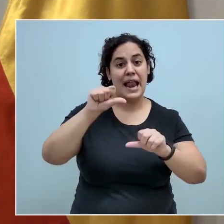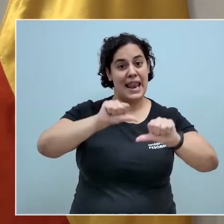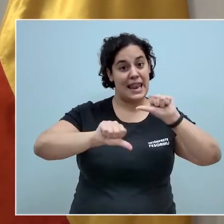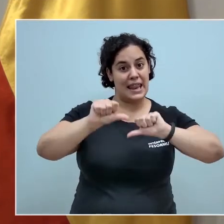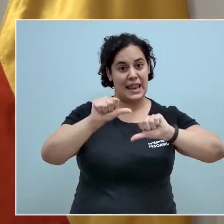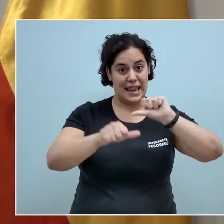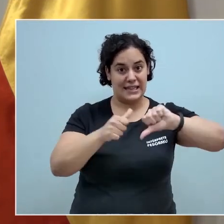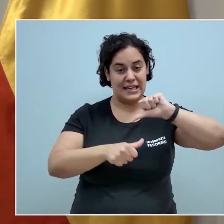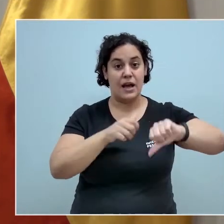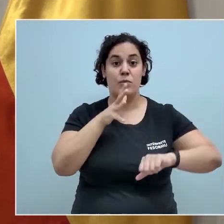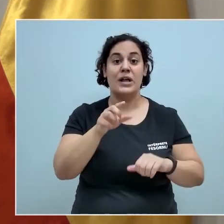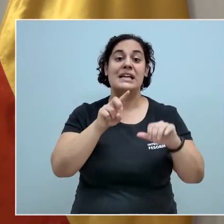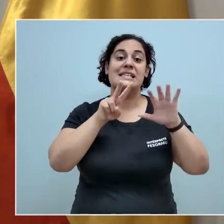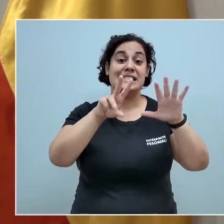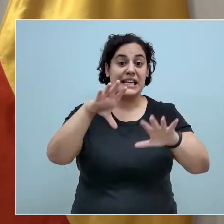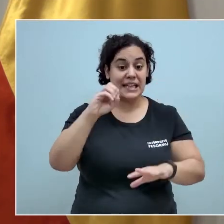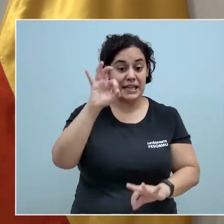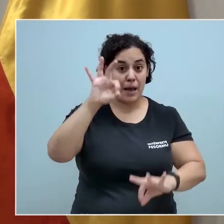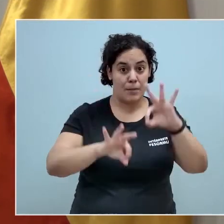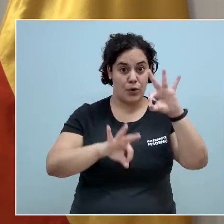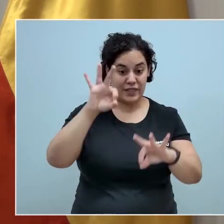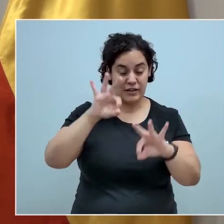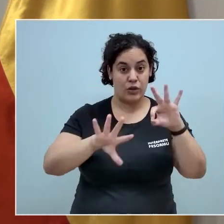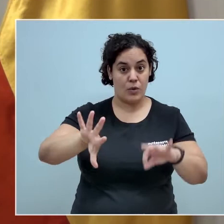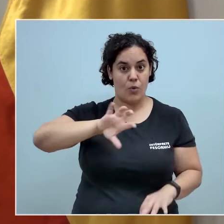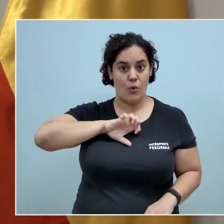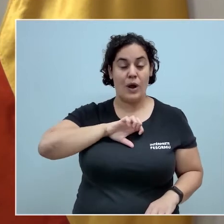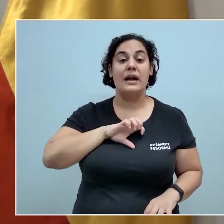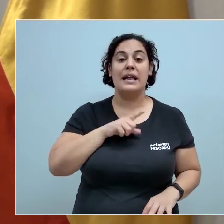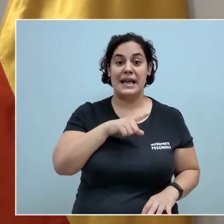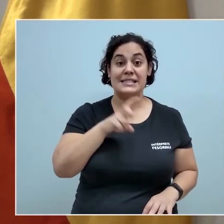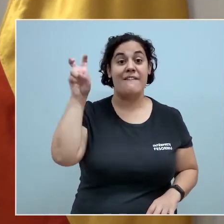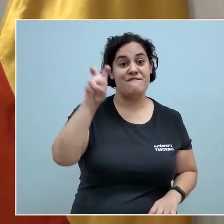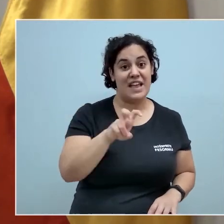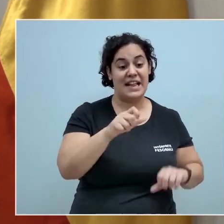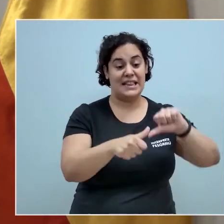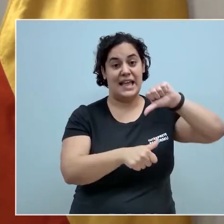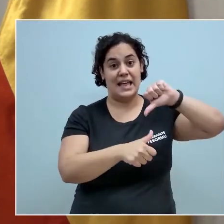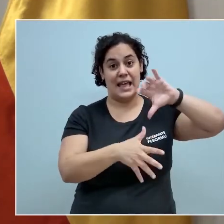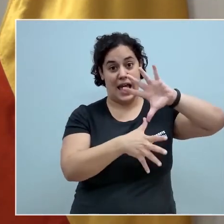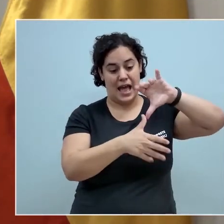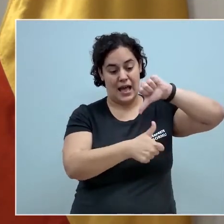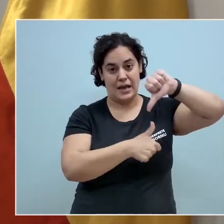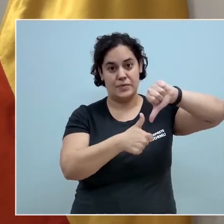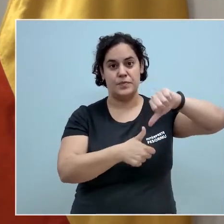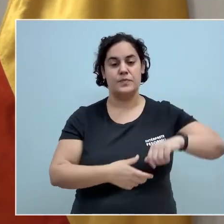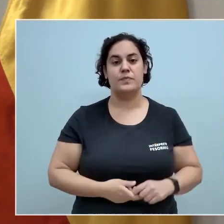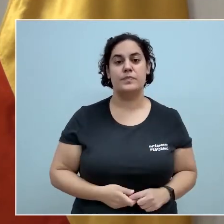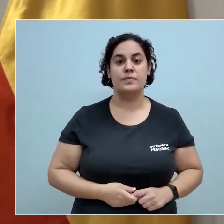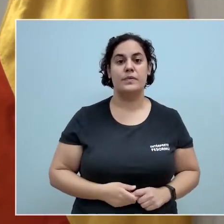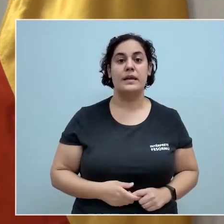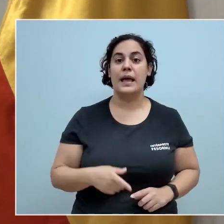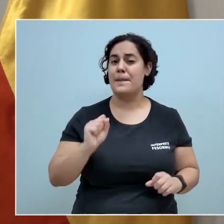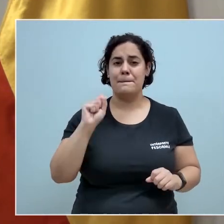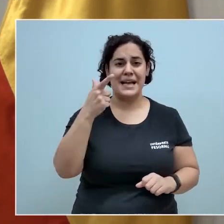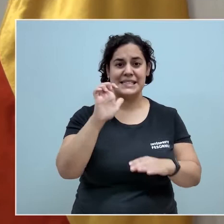más del 60% de los casos activos son personas de origen latinoamericano. Concretamente afectan sobre todo a personas de